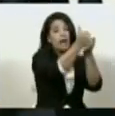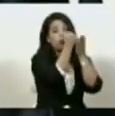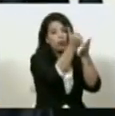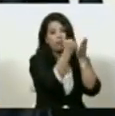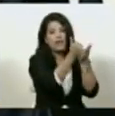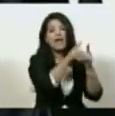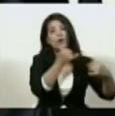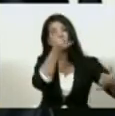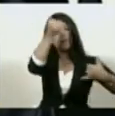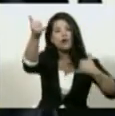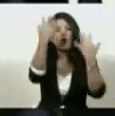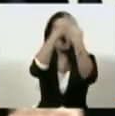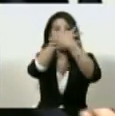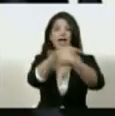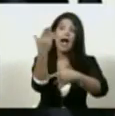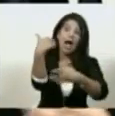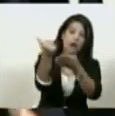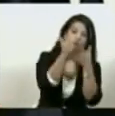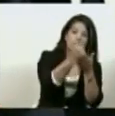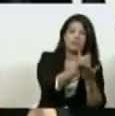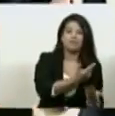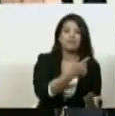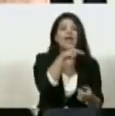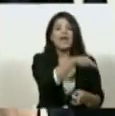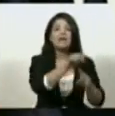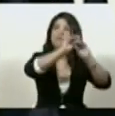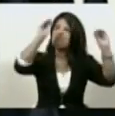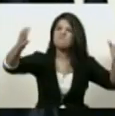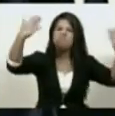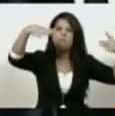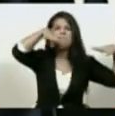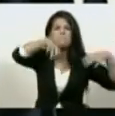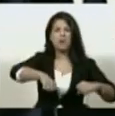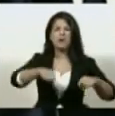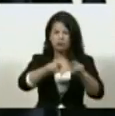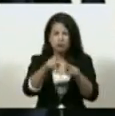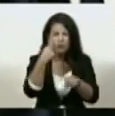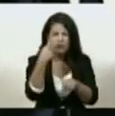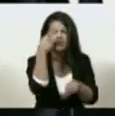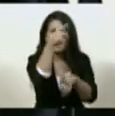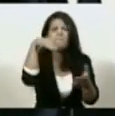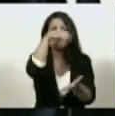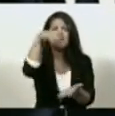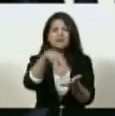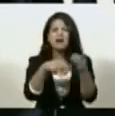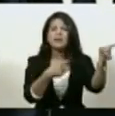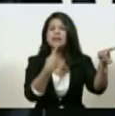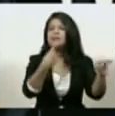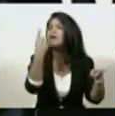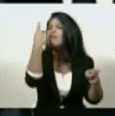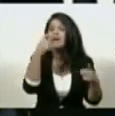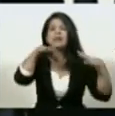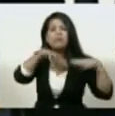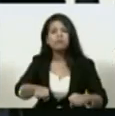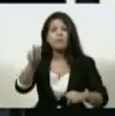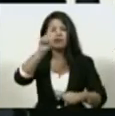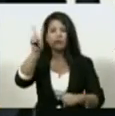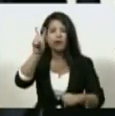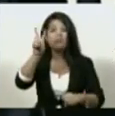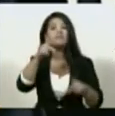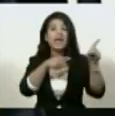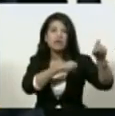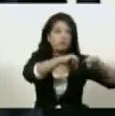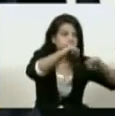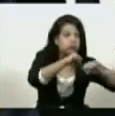la OEA a que lo ayudara, que llama a la intervención. Ya lo vimos en Miami hablando algunos de que necesitaban la intervención extranjera y estaban trabajando para